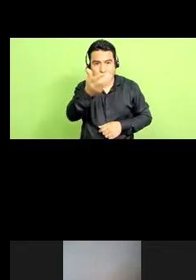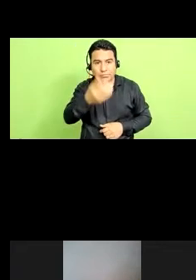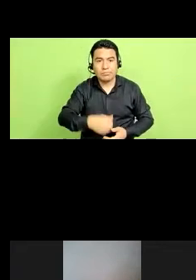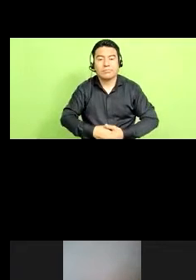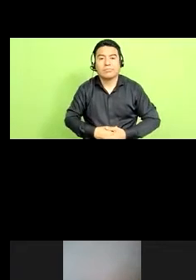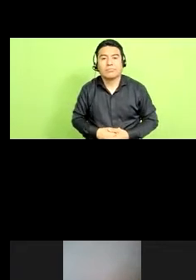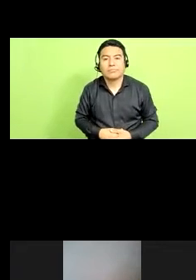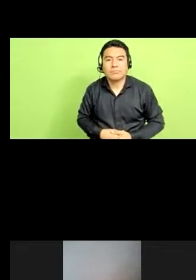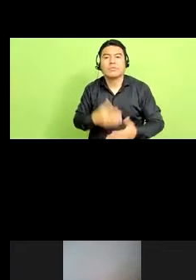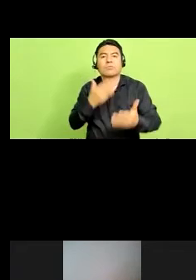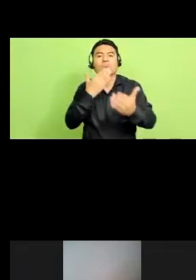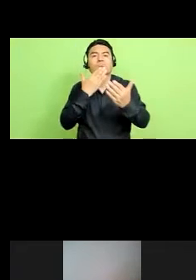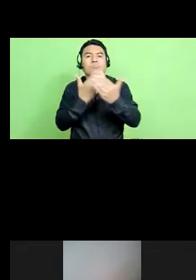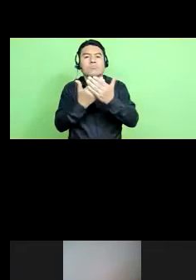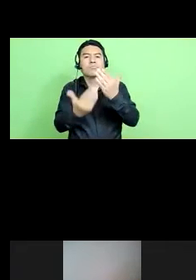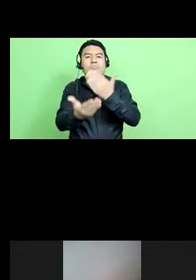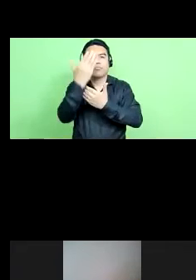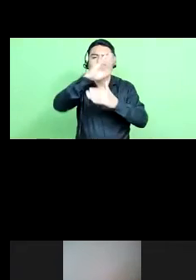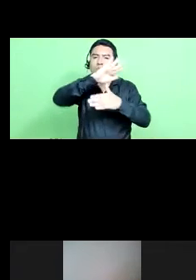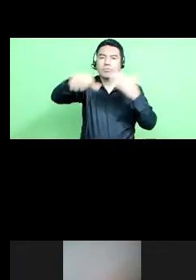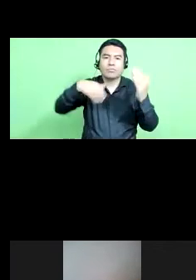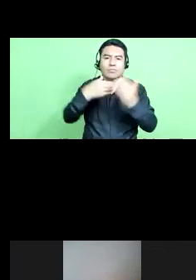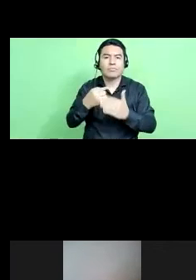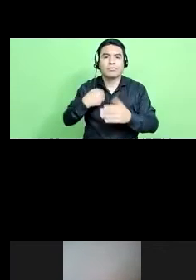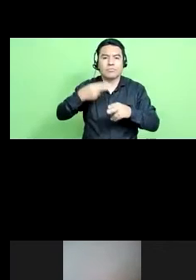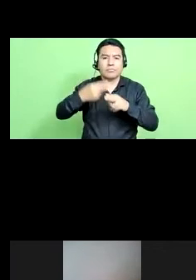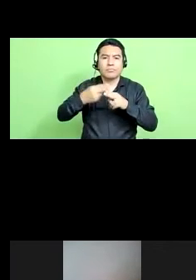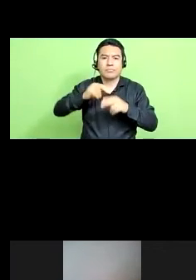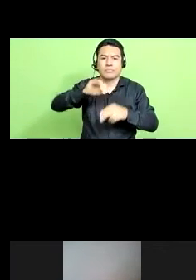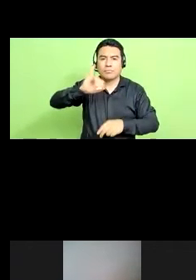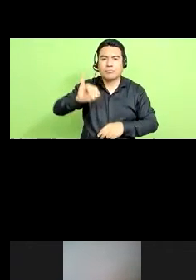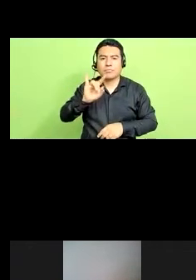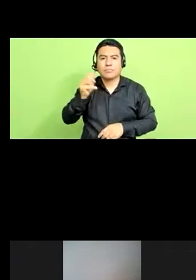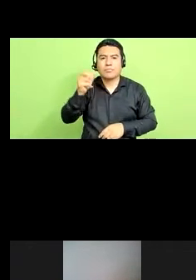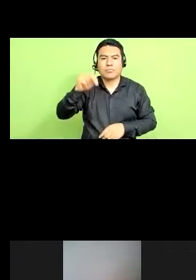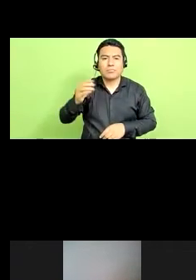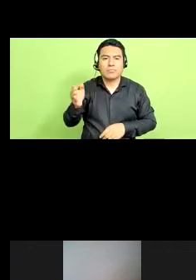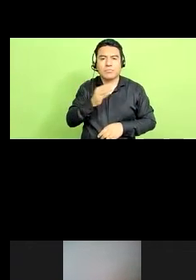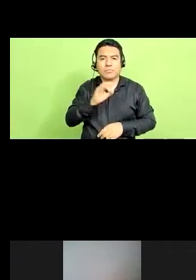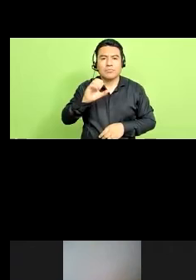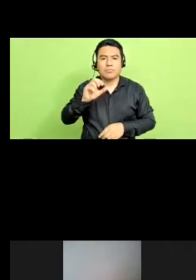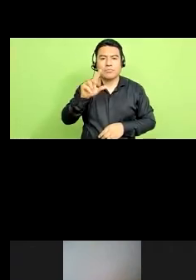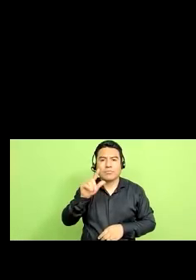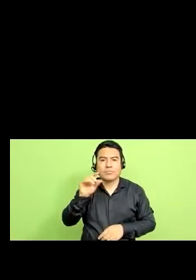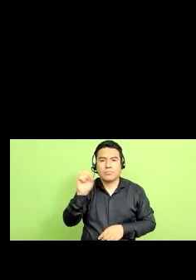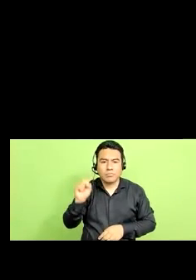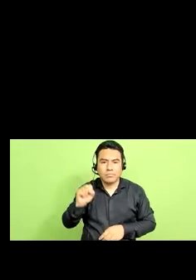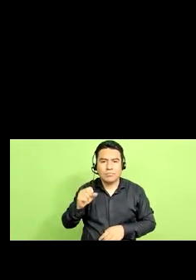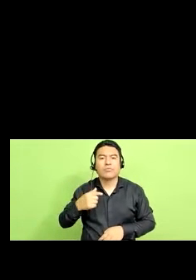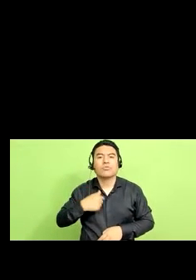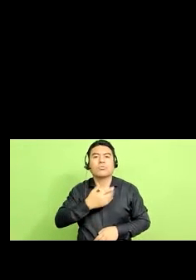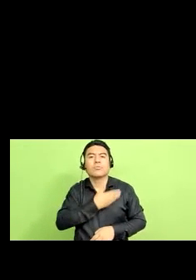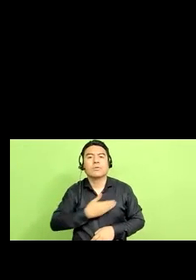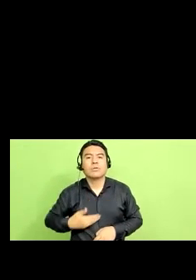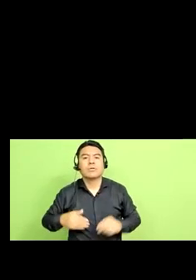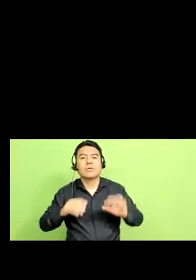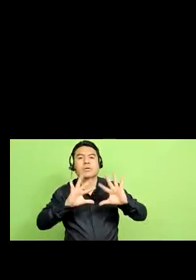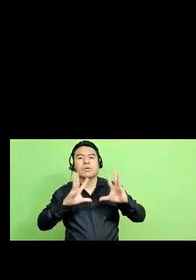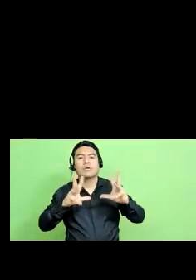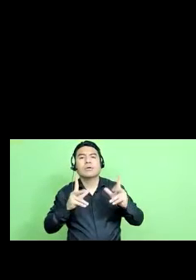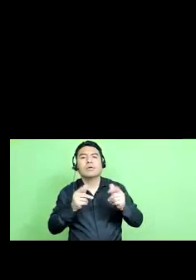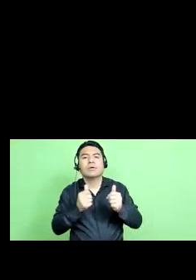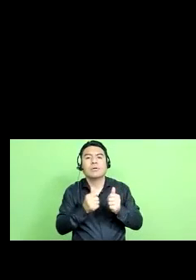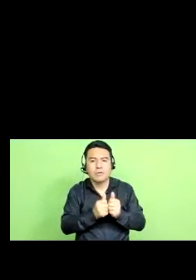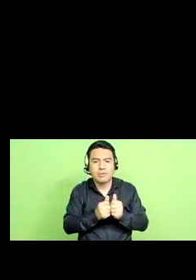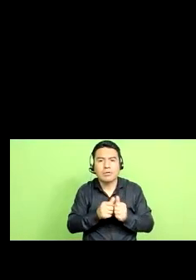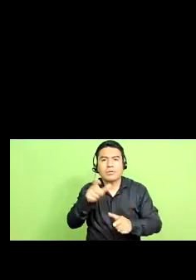buenos días con todos mi nombre es juan calor ramón va a ser presidente de la asociación deportiva con